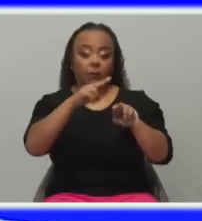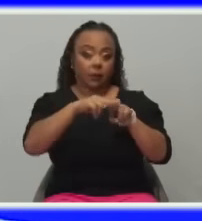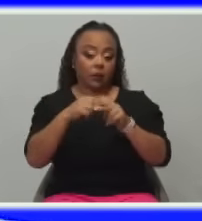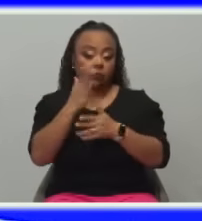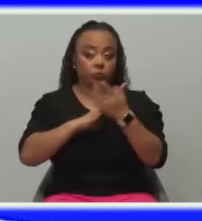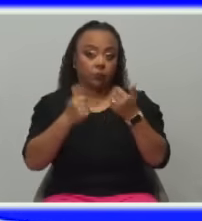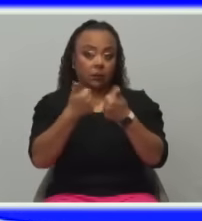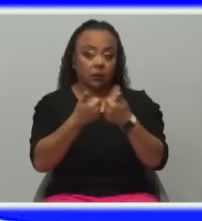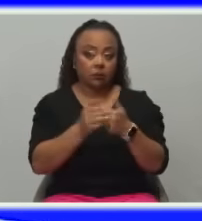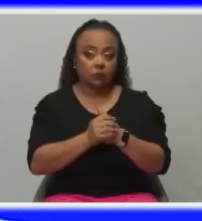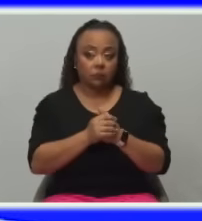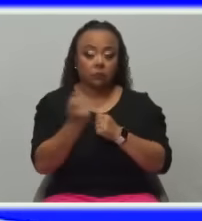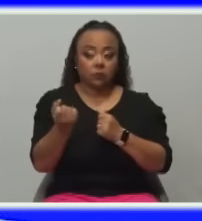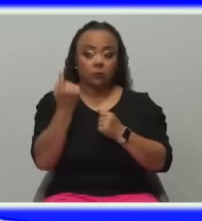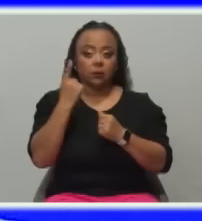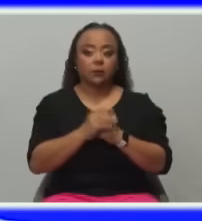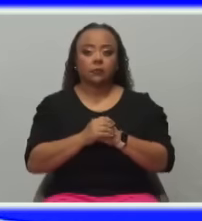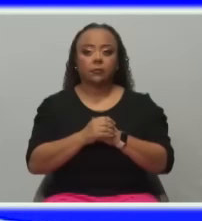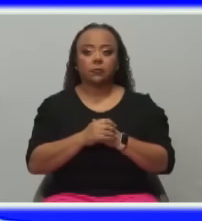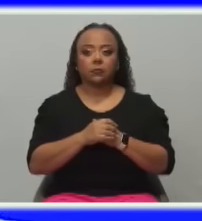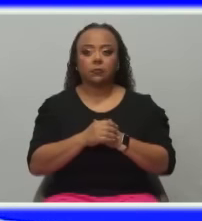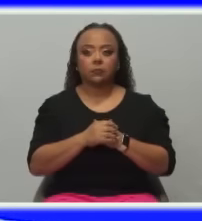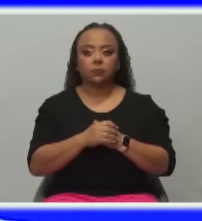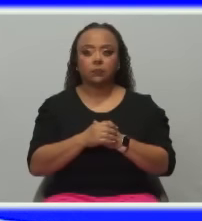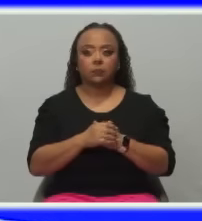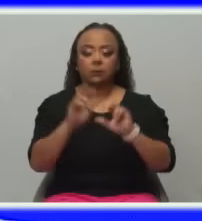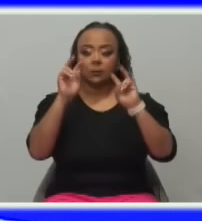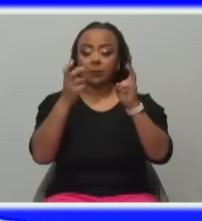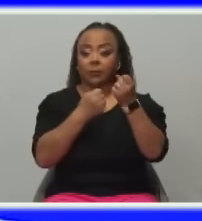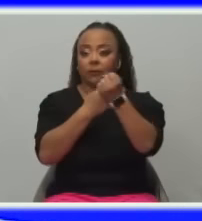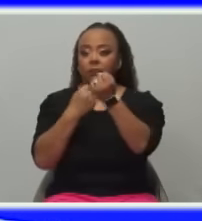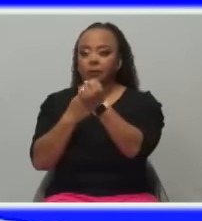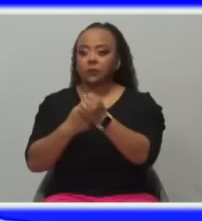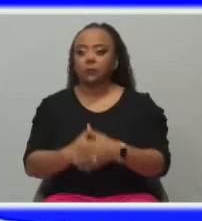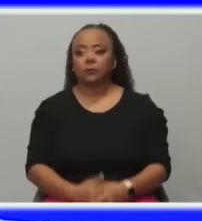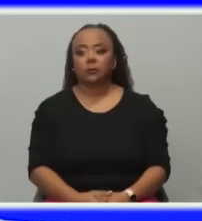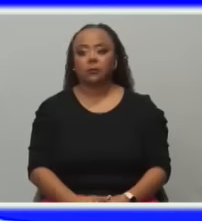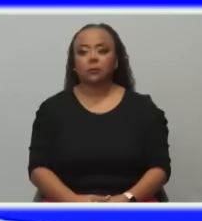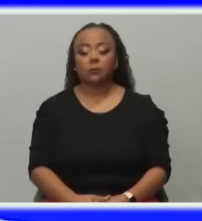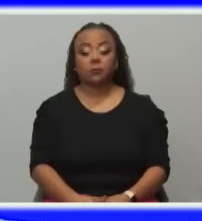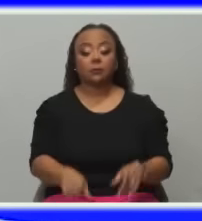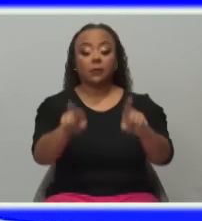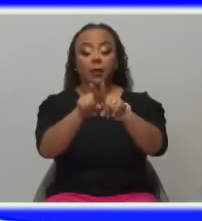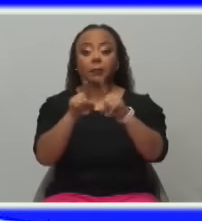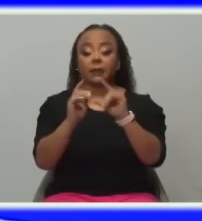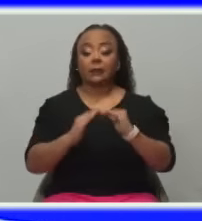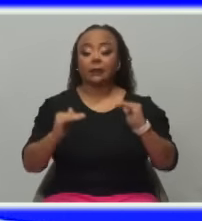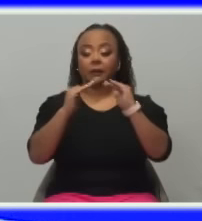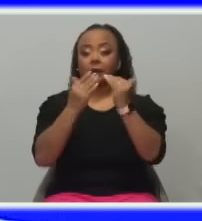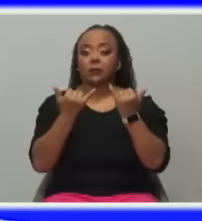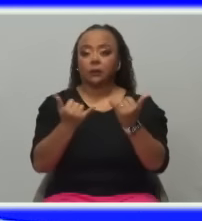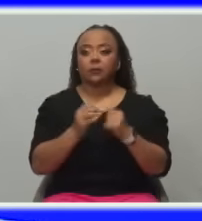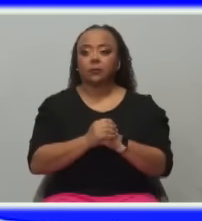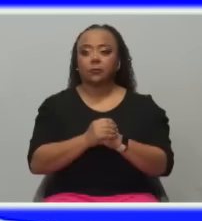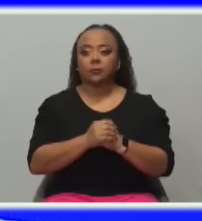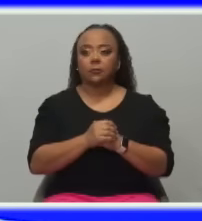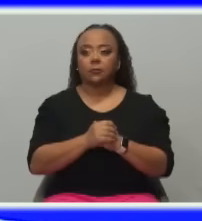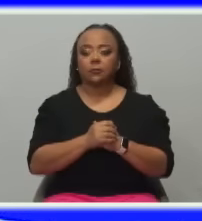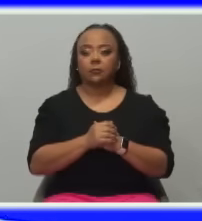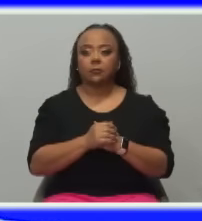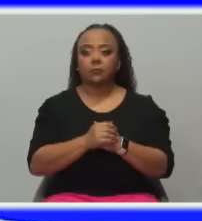algunos partidos de la lectura Eh el tema de los refuerzos aunado al tema del nivel actual y